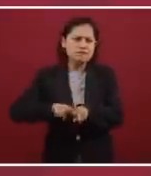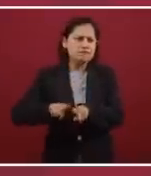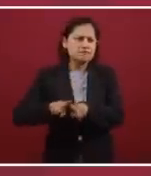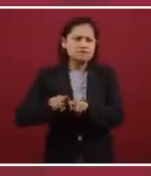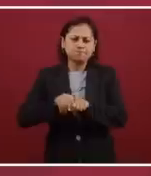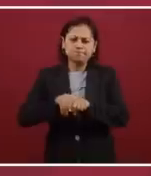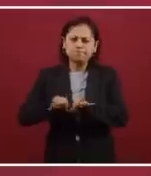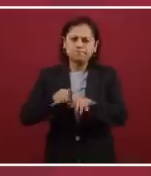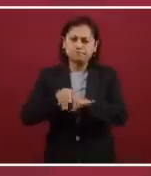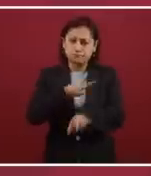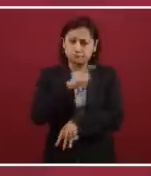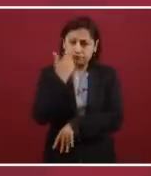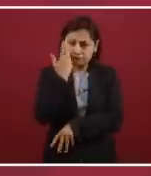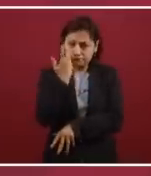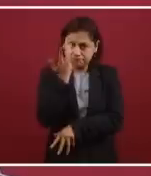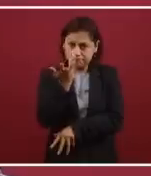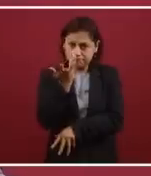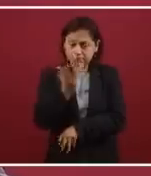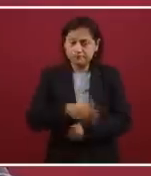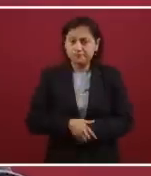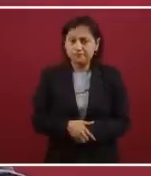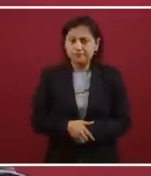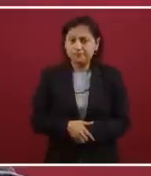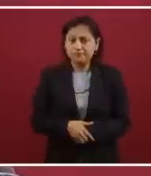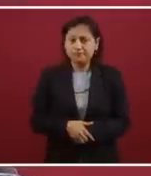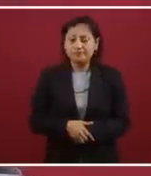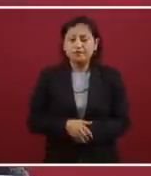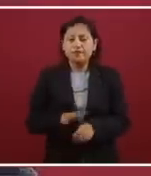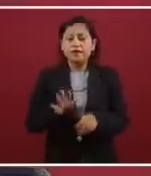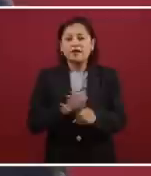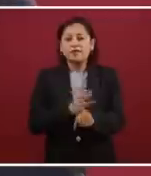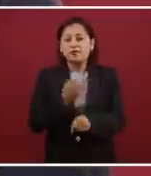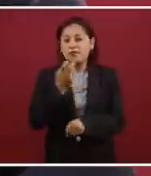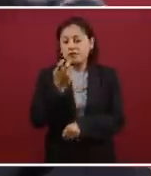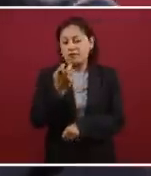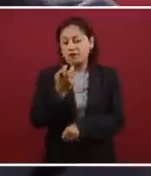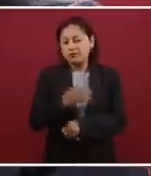Por eso no hay que dejarse